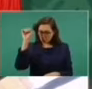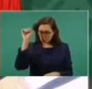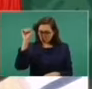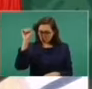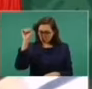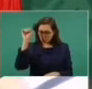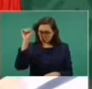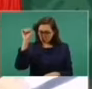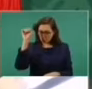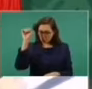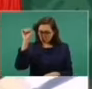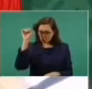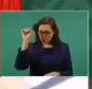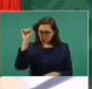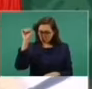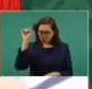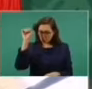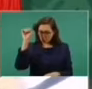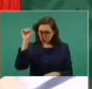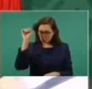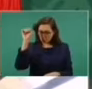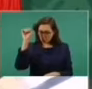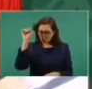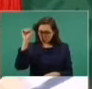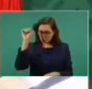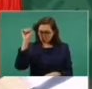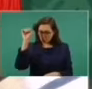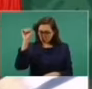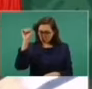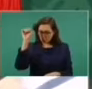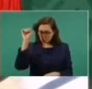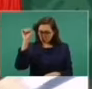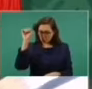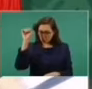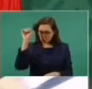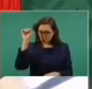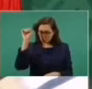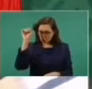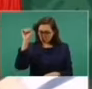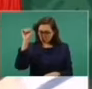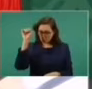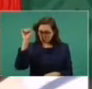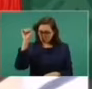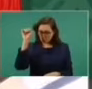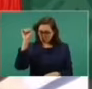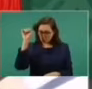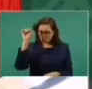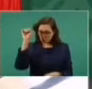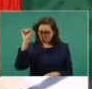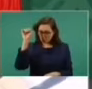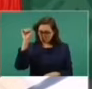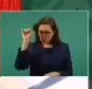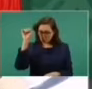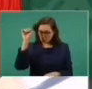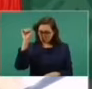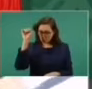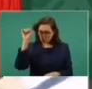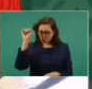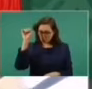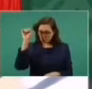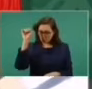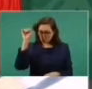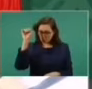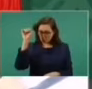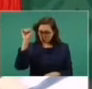La economía no nada más tiene que ver con campesinos, con hacer mermeladas o hacer galletas, ¿no? En países